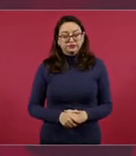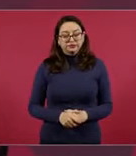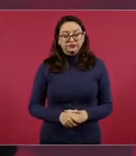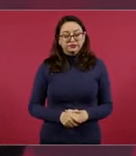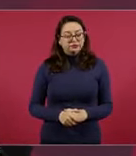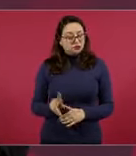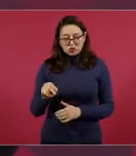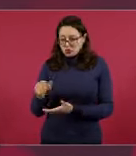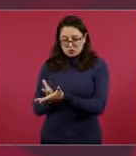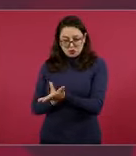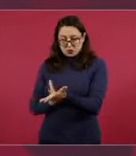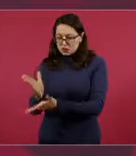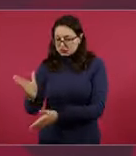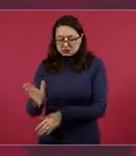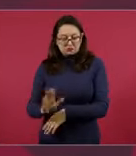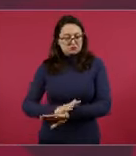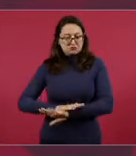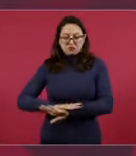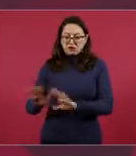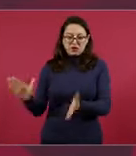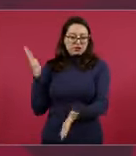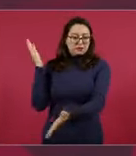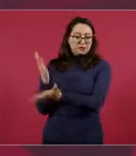No, no me volví a meter.